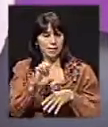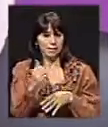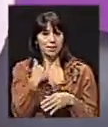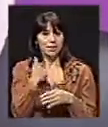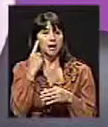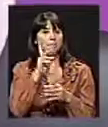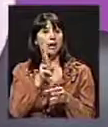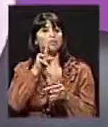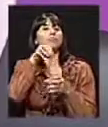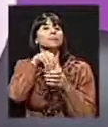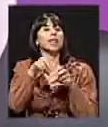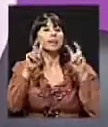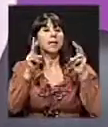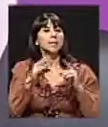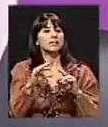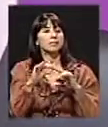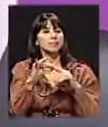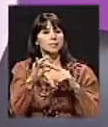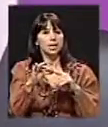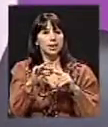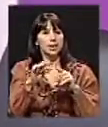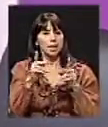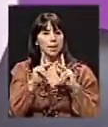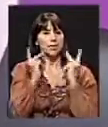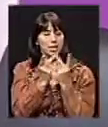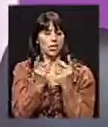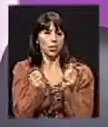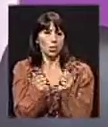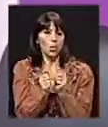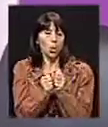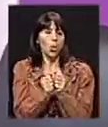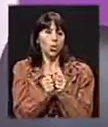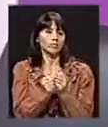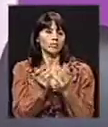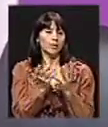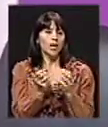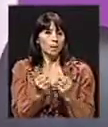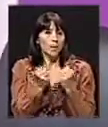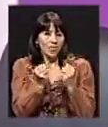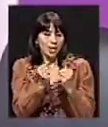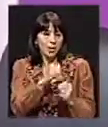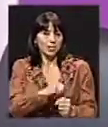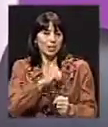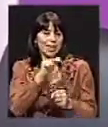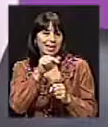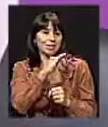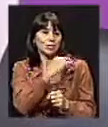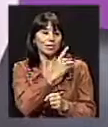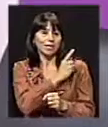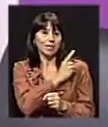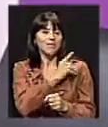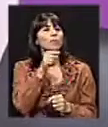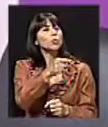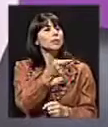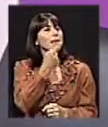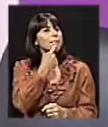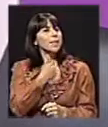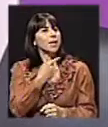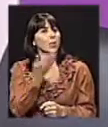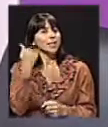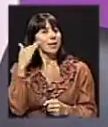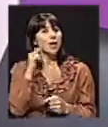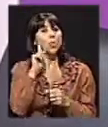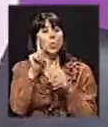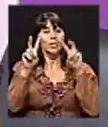temas prioritarios del partido, ¿verdad?, con el poder que adquirieron justamente en esta directiva. En esa ocasión usted me comentaba que una de las prioridades